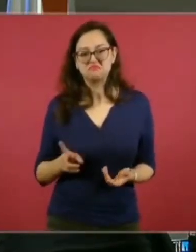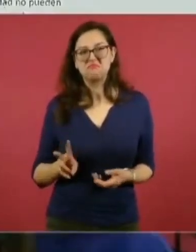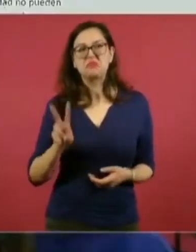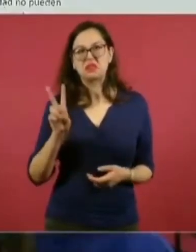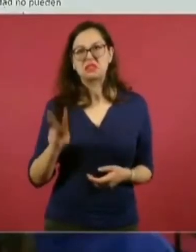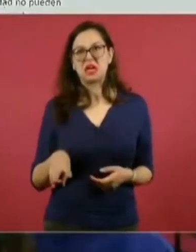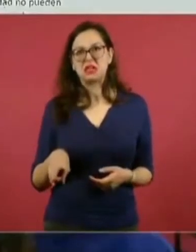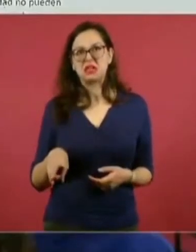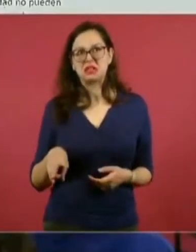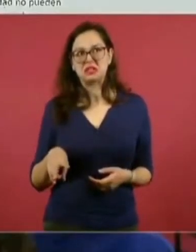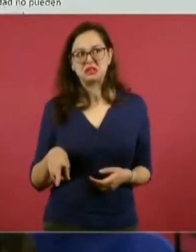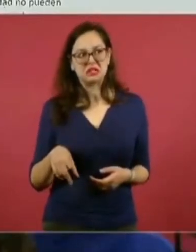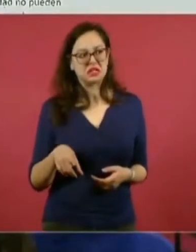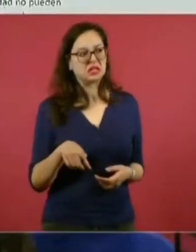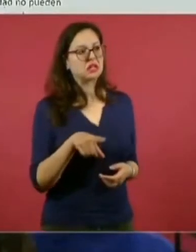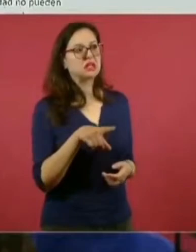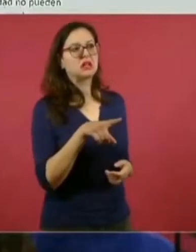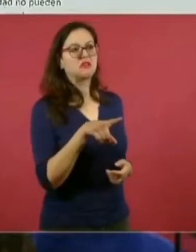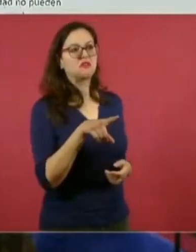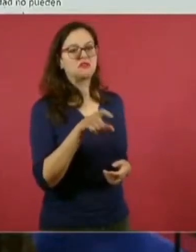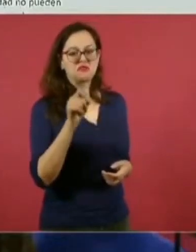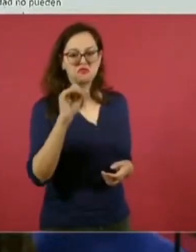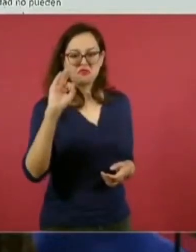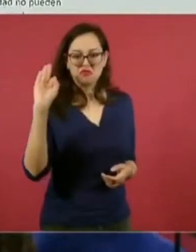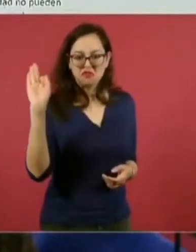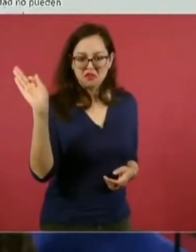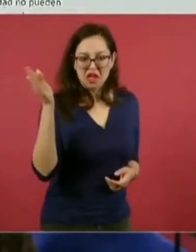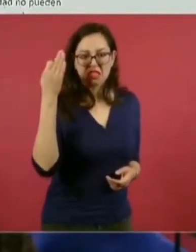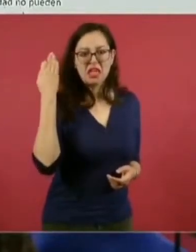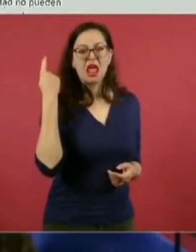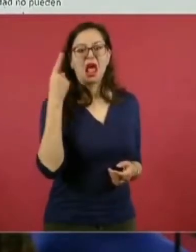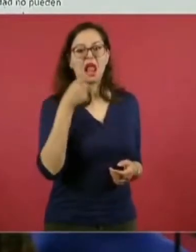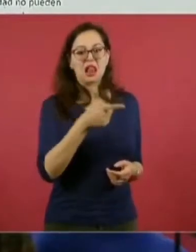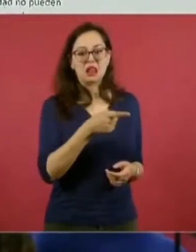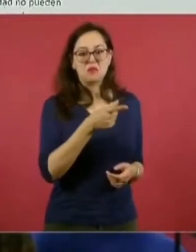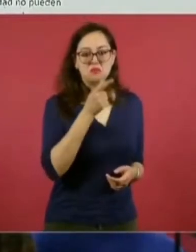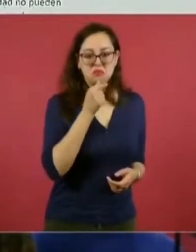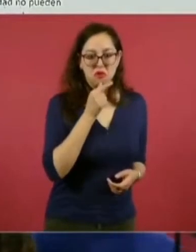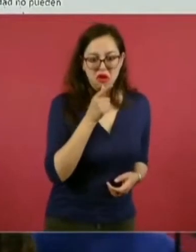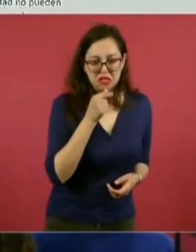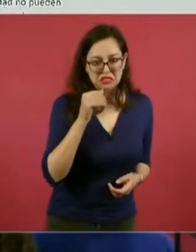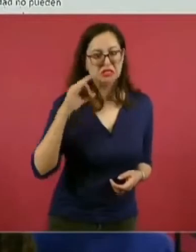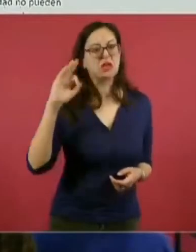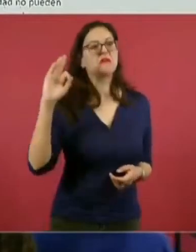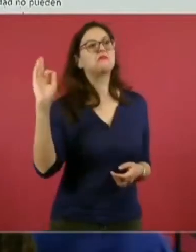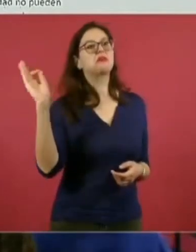que el gobierno federal mexicano y la Policía Federal